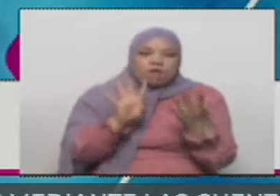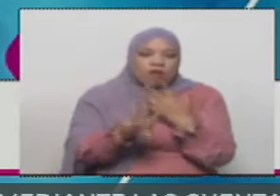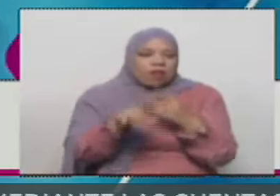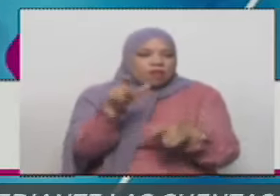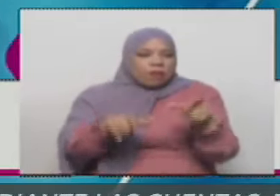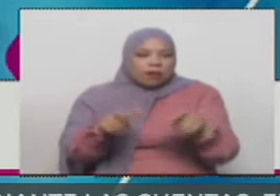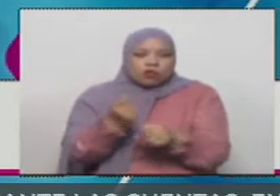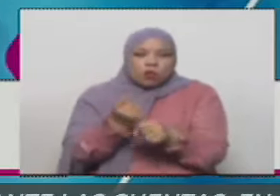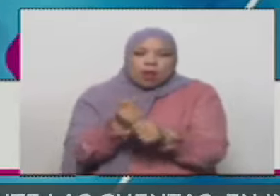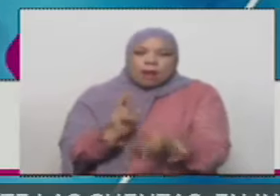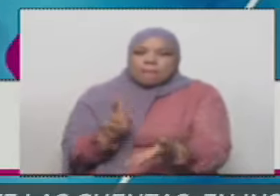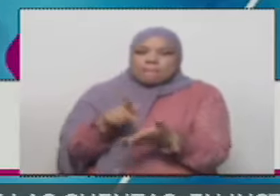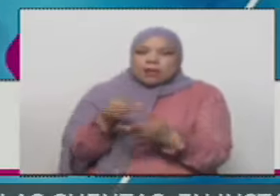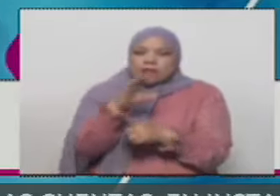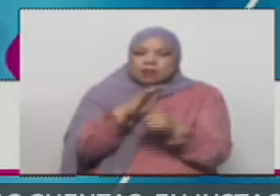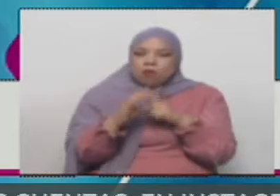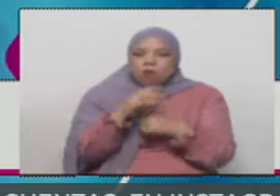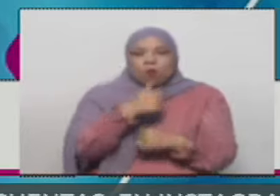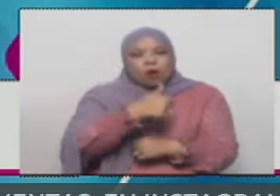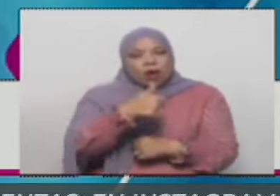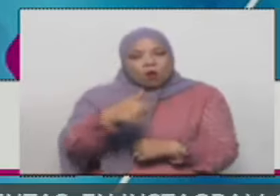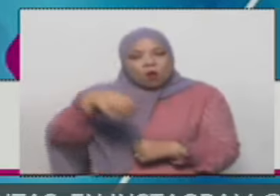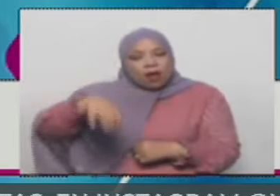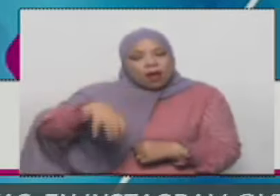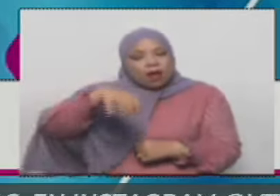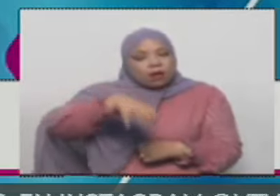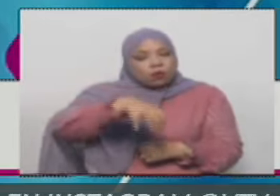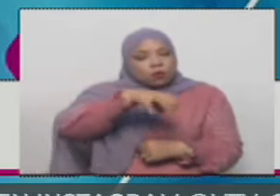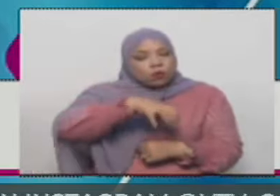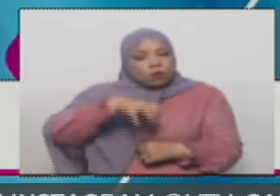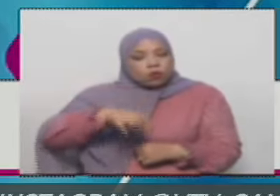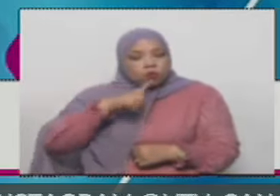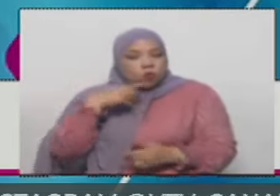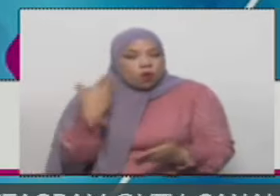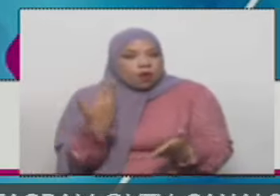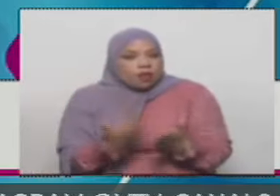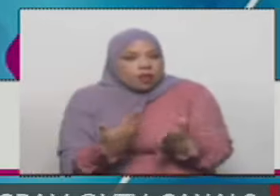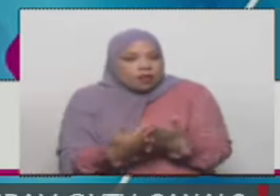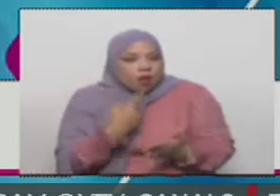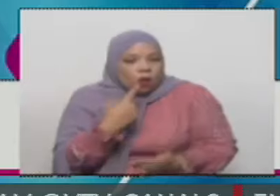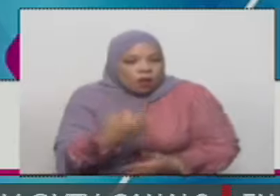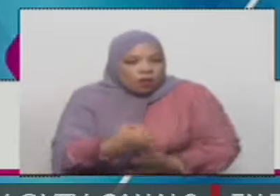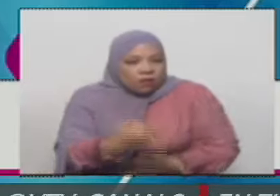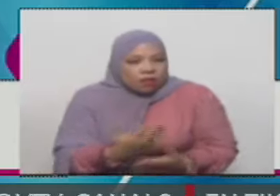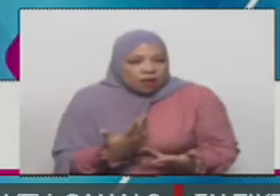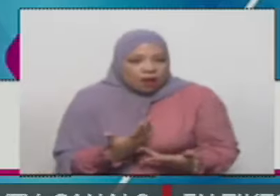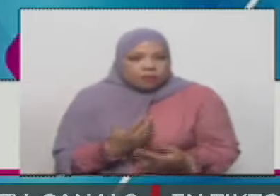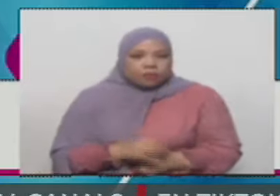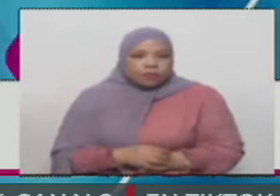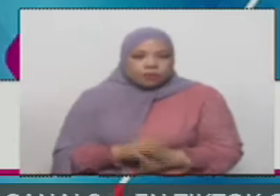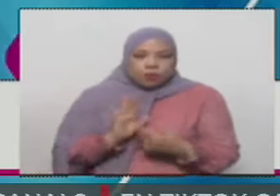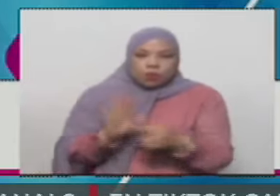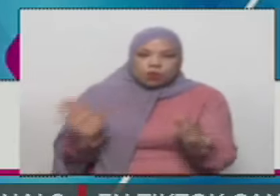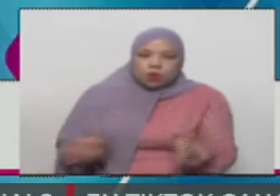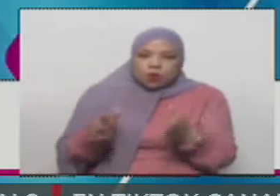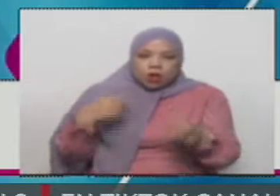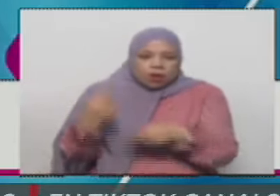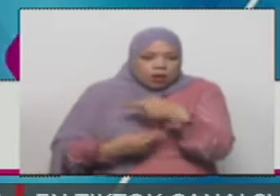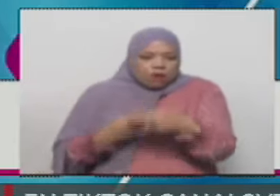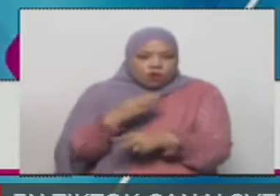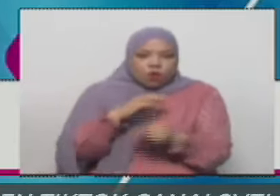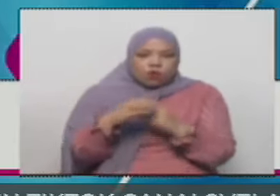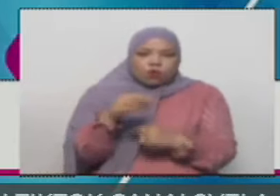han sido en cada uno de sus estados, y los pongo por testigos a estos compañeros, pues motivo de una revolución